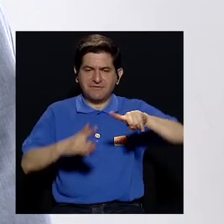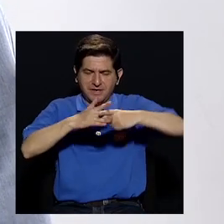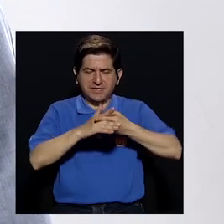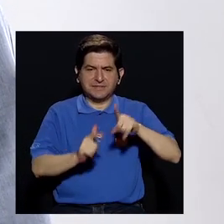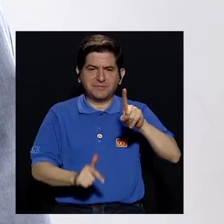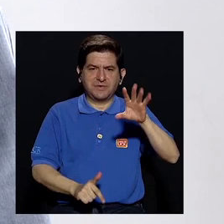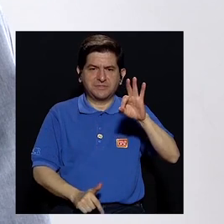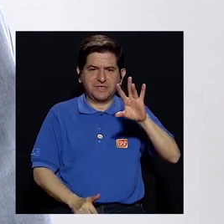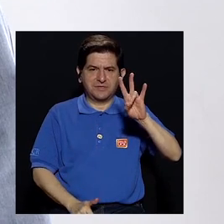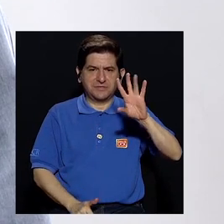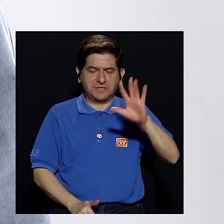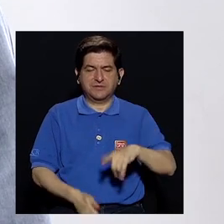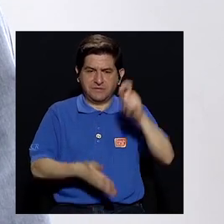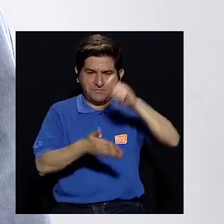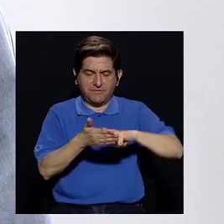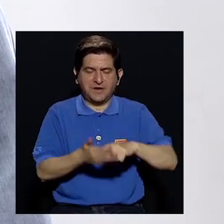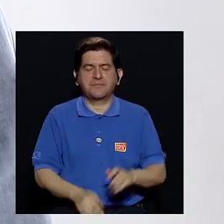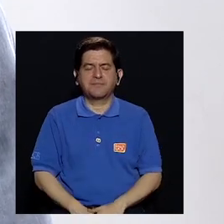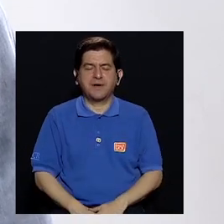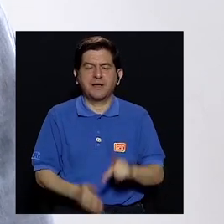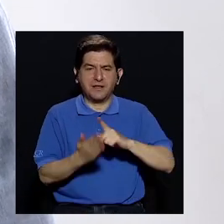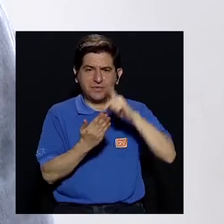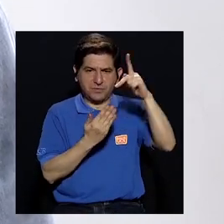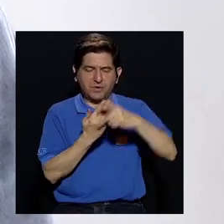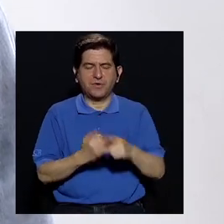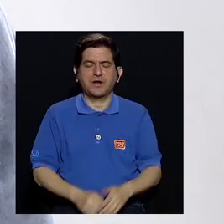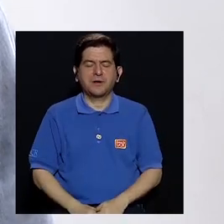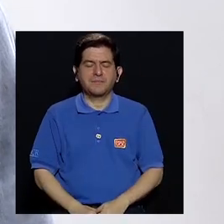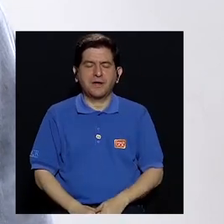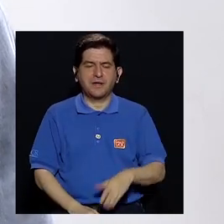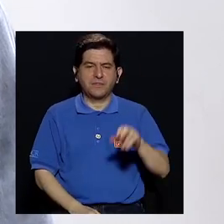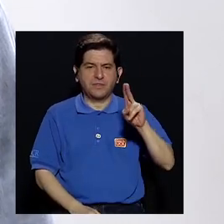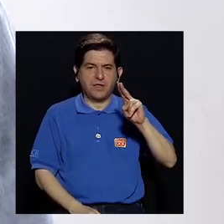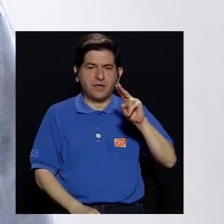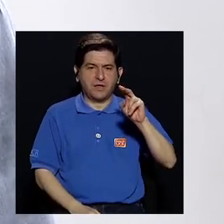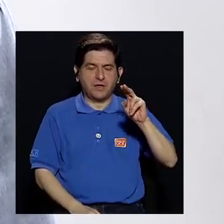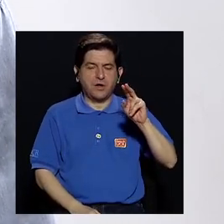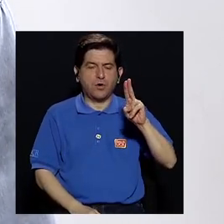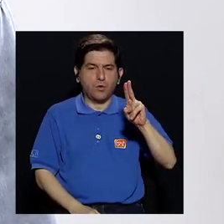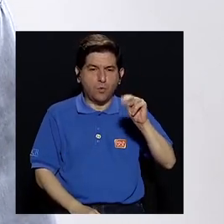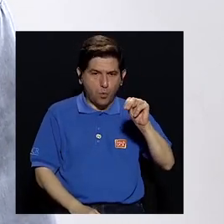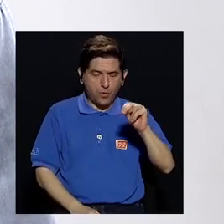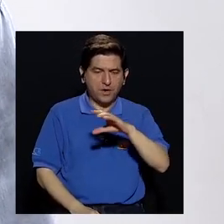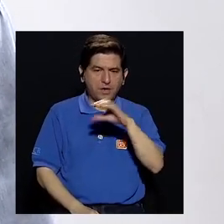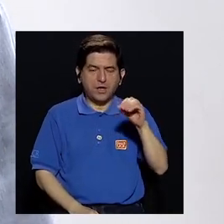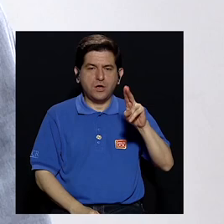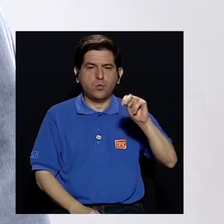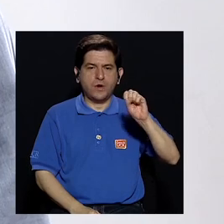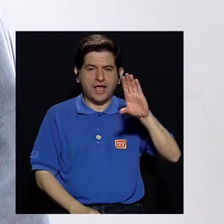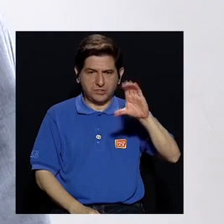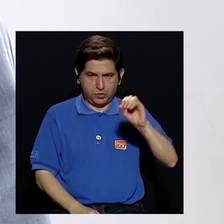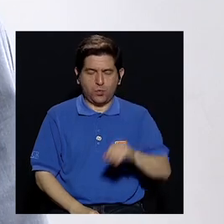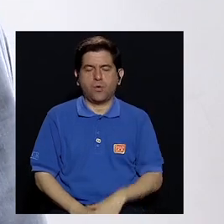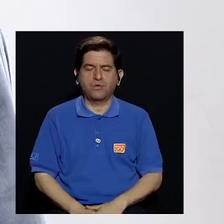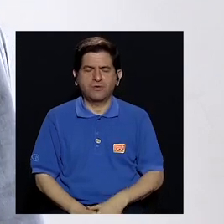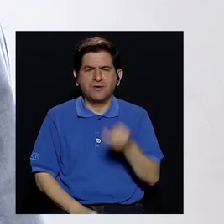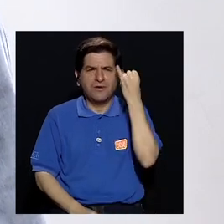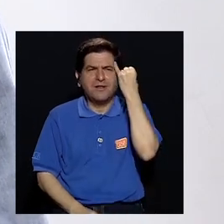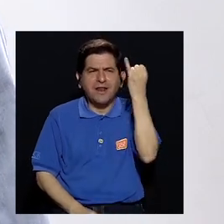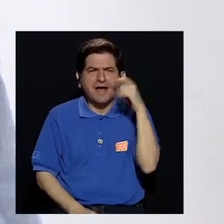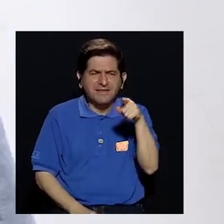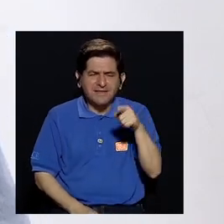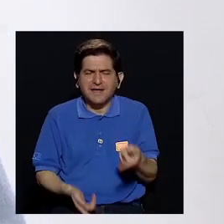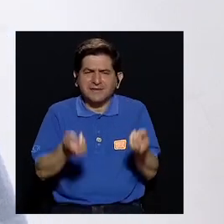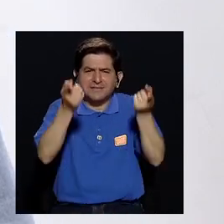1975 con la firma del programa de perú y la unesco yo quiero que usted nos dé algunos antecedentes cómo surge